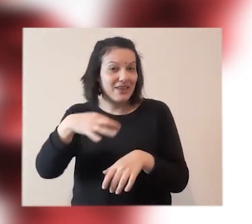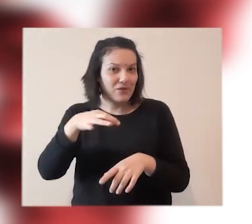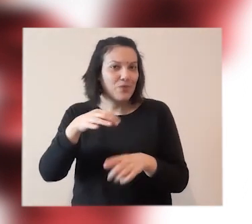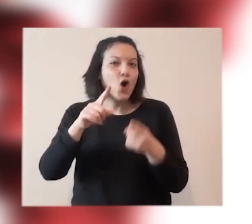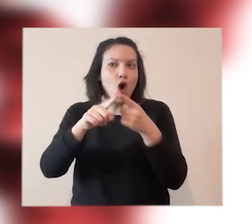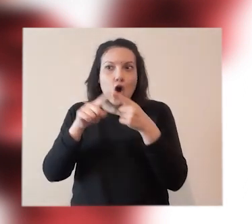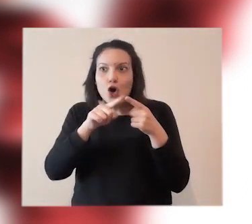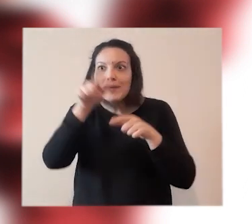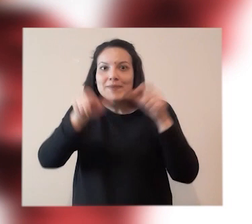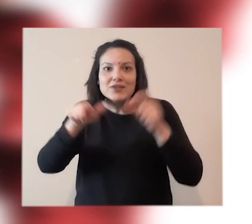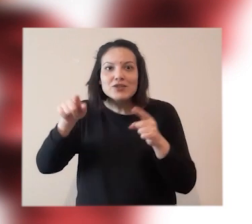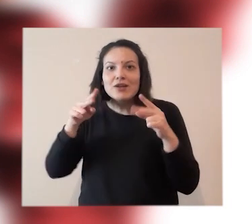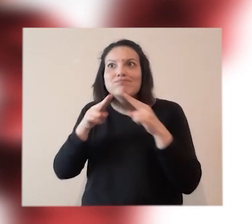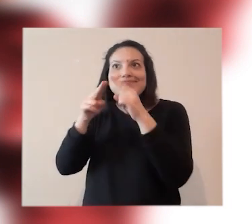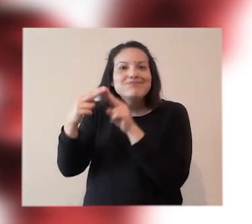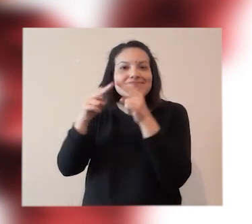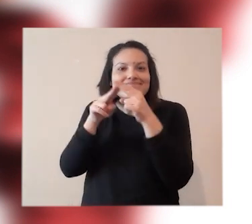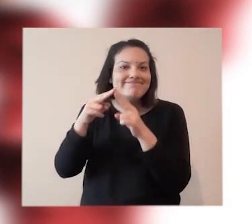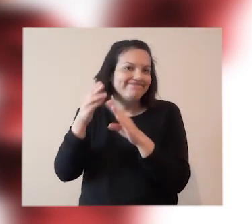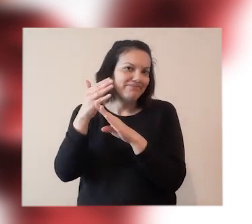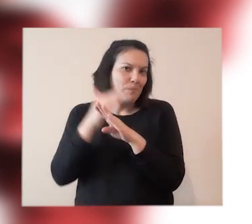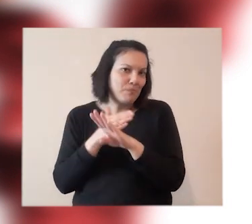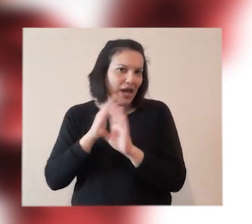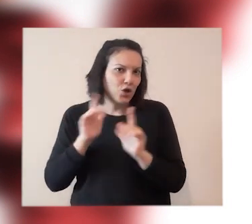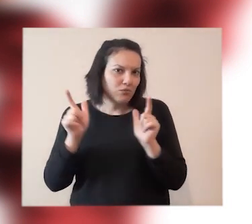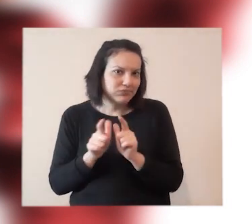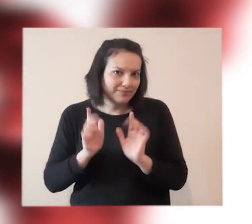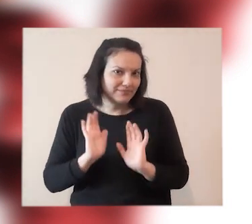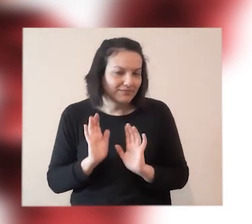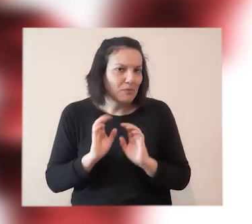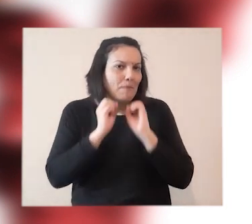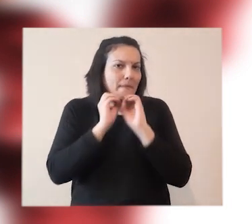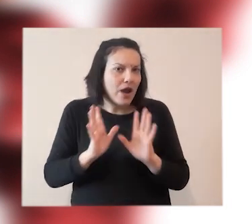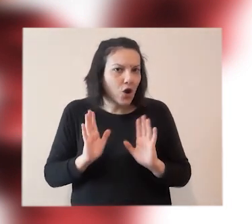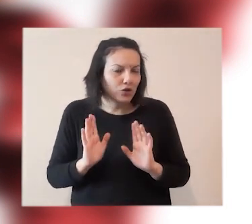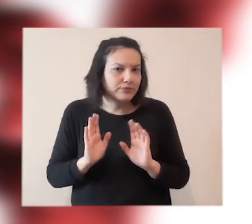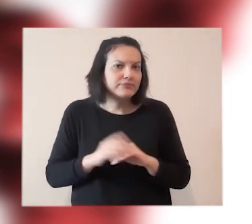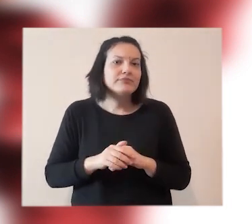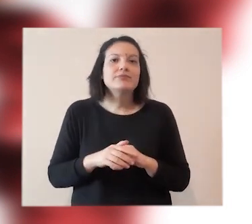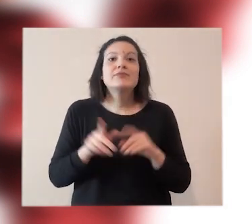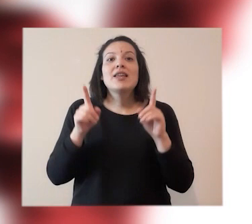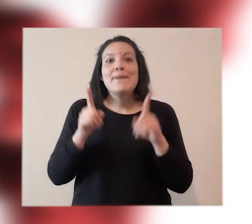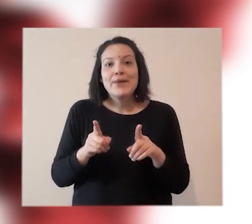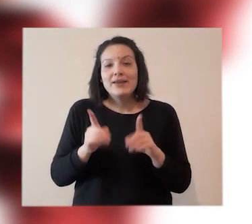minimizar el contacto con personas en la medida que se pueda y evitar, por supuesto,